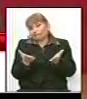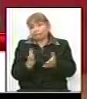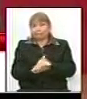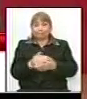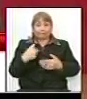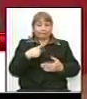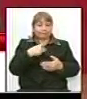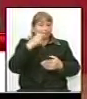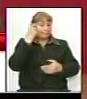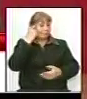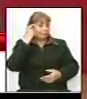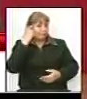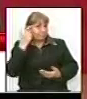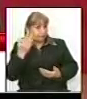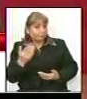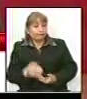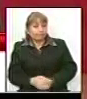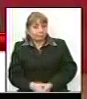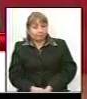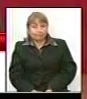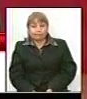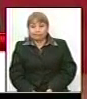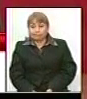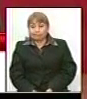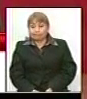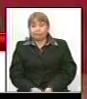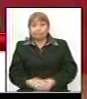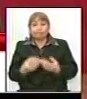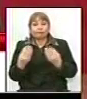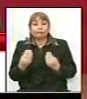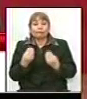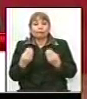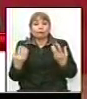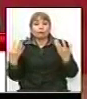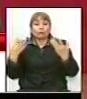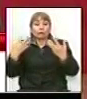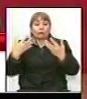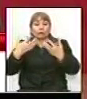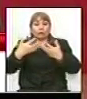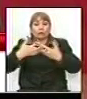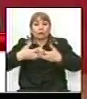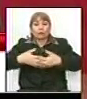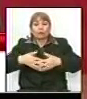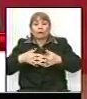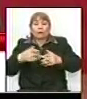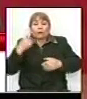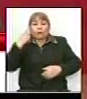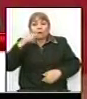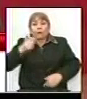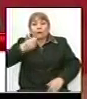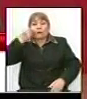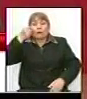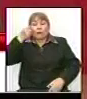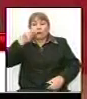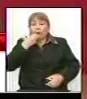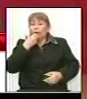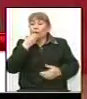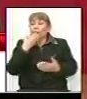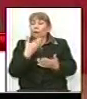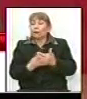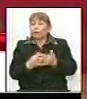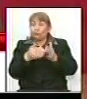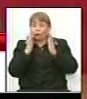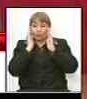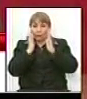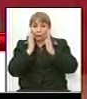que siempre pensar en cómo podemos articular para poder lograr una atención de calidad, ¿no? Y